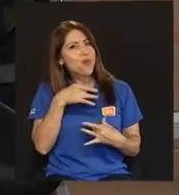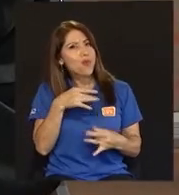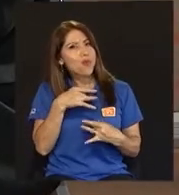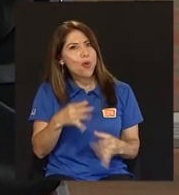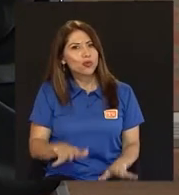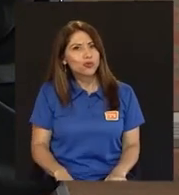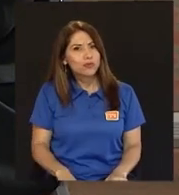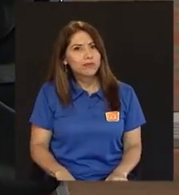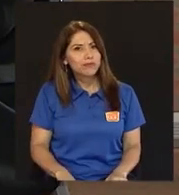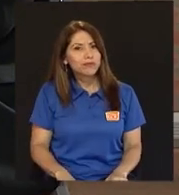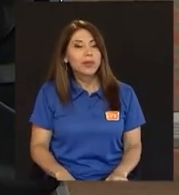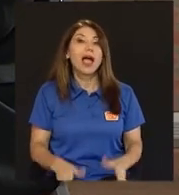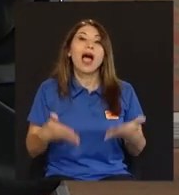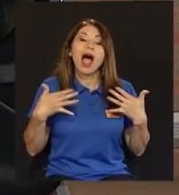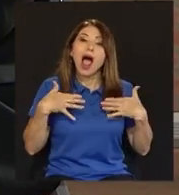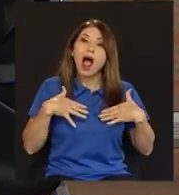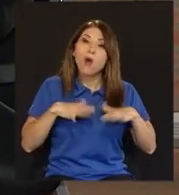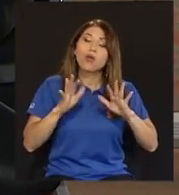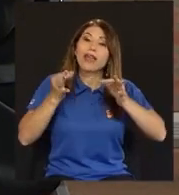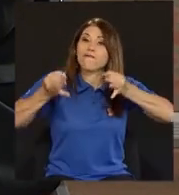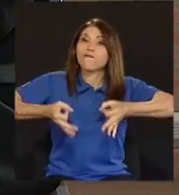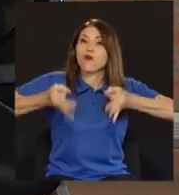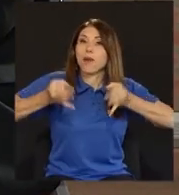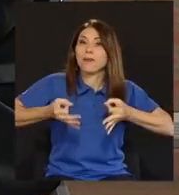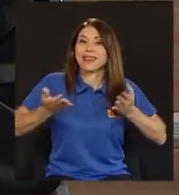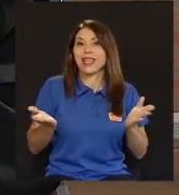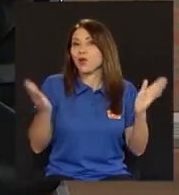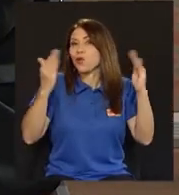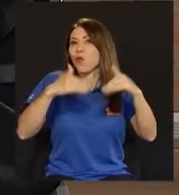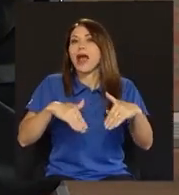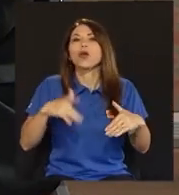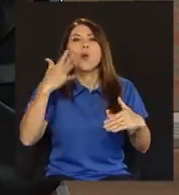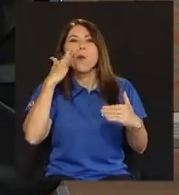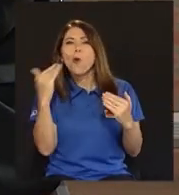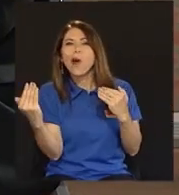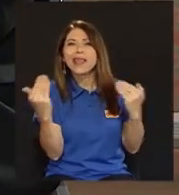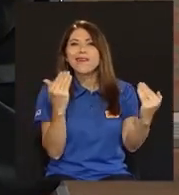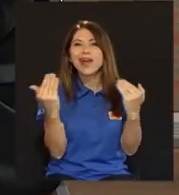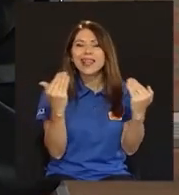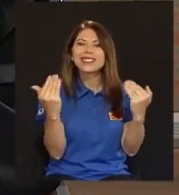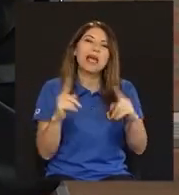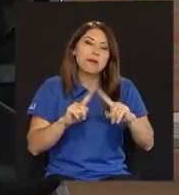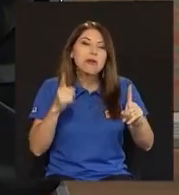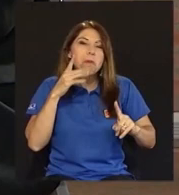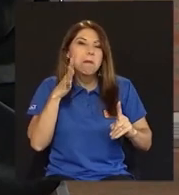alguna manera, aunque formalmente no hay una equivalencia, la inflación